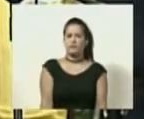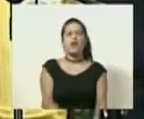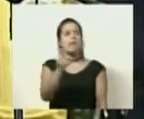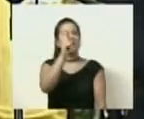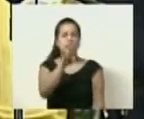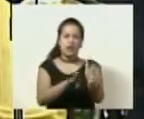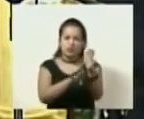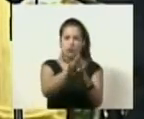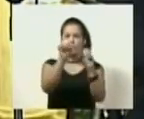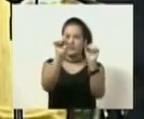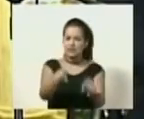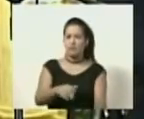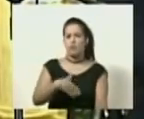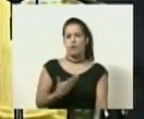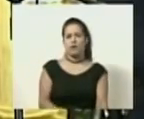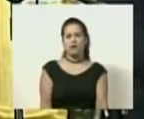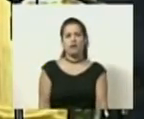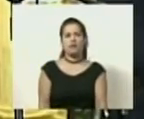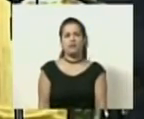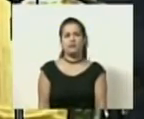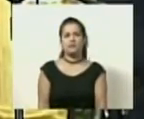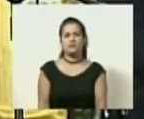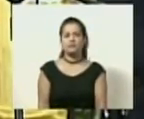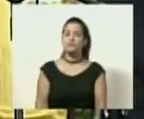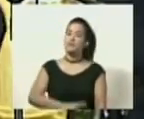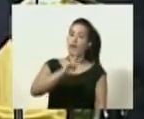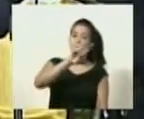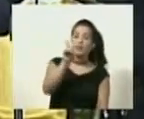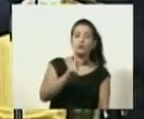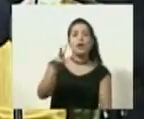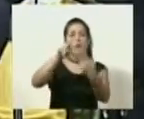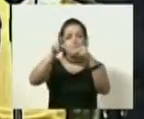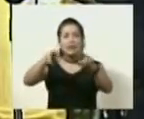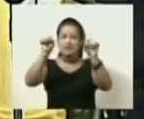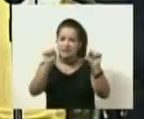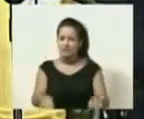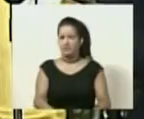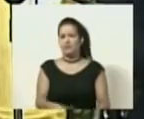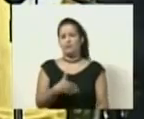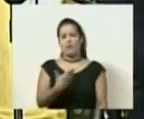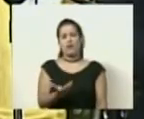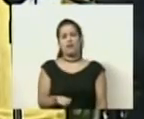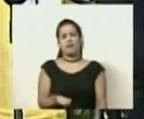prosperidad, es posible una Venezuela en paz, claro que es posible.